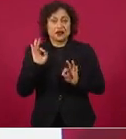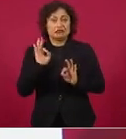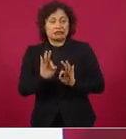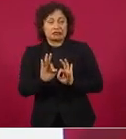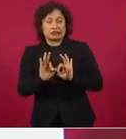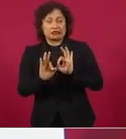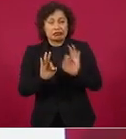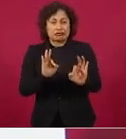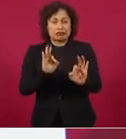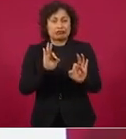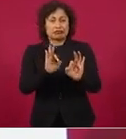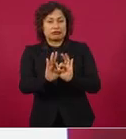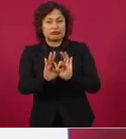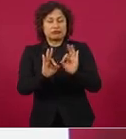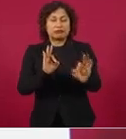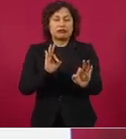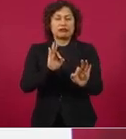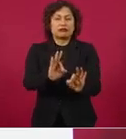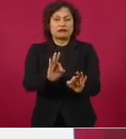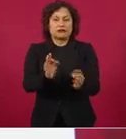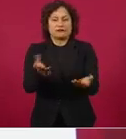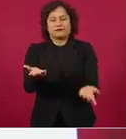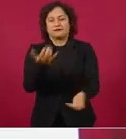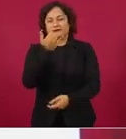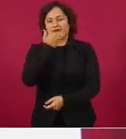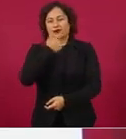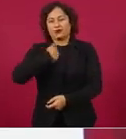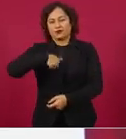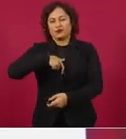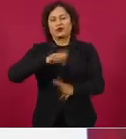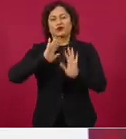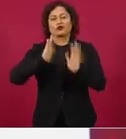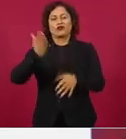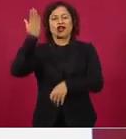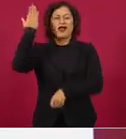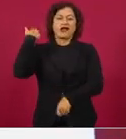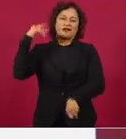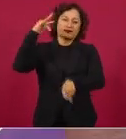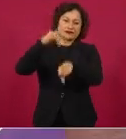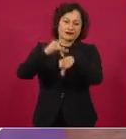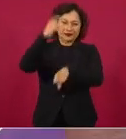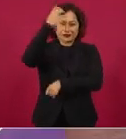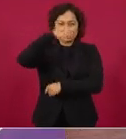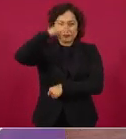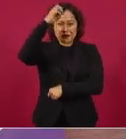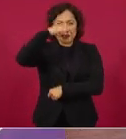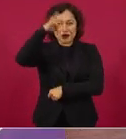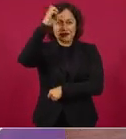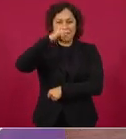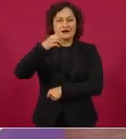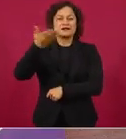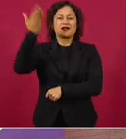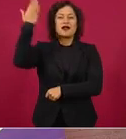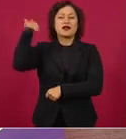¿Qué? ¿Ya no vivimos nosotros la campaña del peligro para México?